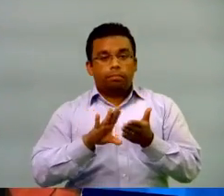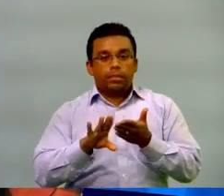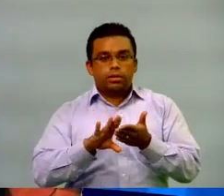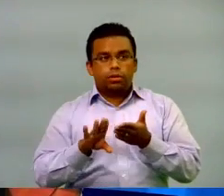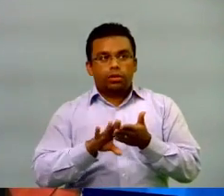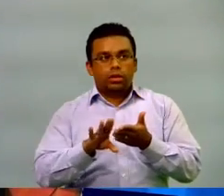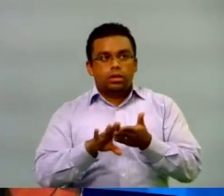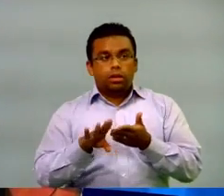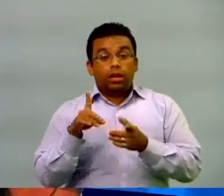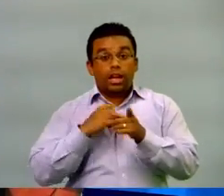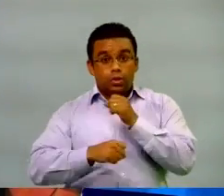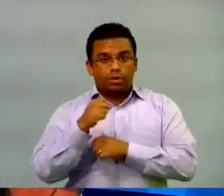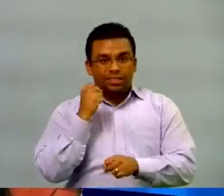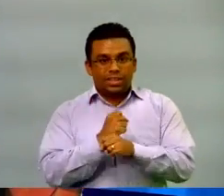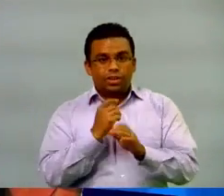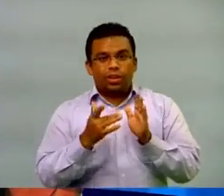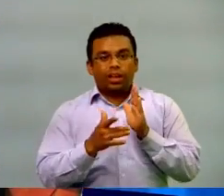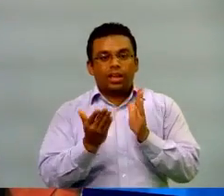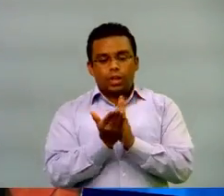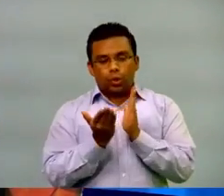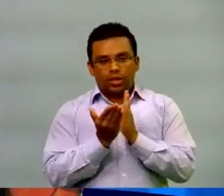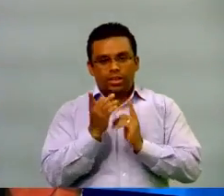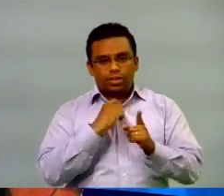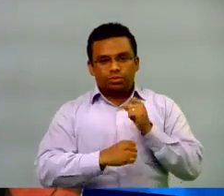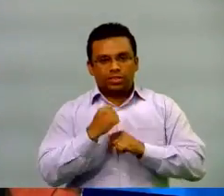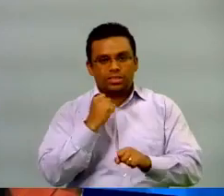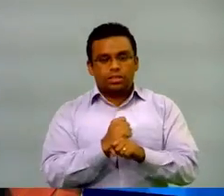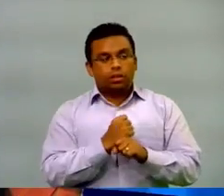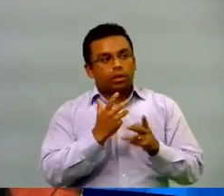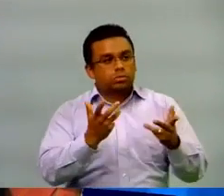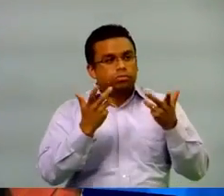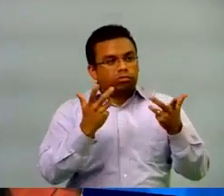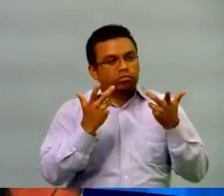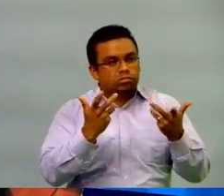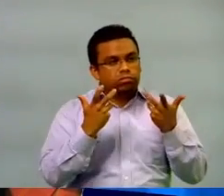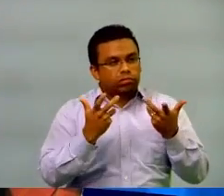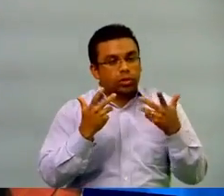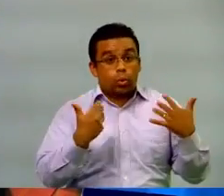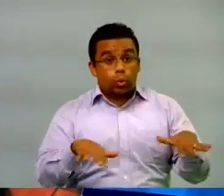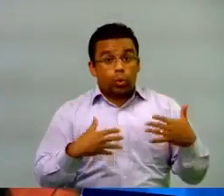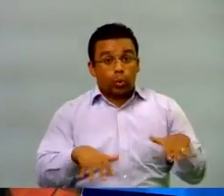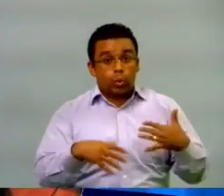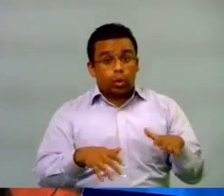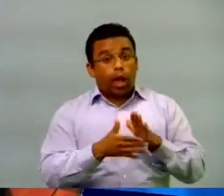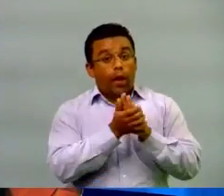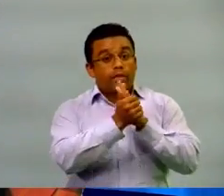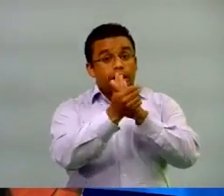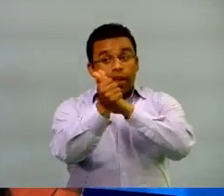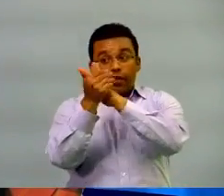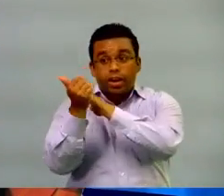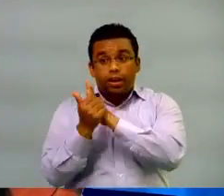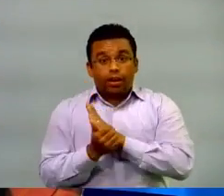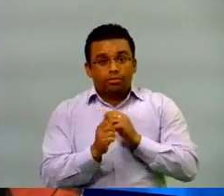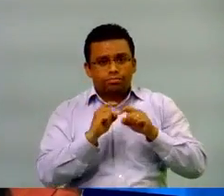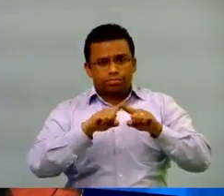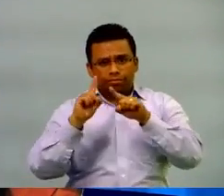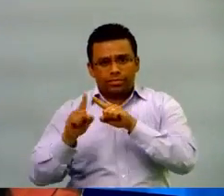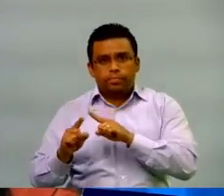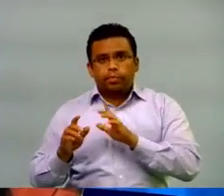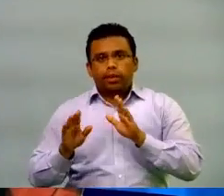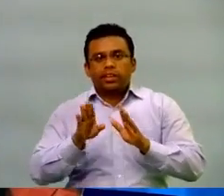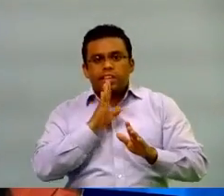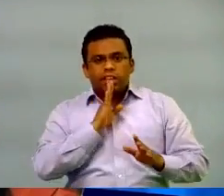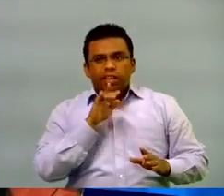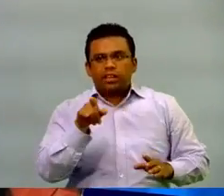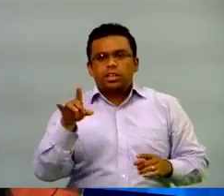el año pasado. Aquí tuvimos la oportunidad de aprender diferentes habilidades que estaban desarrollando compañeros